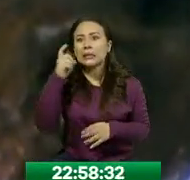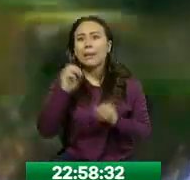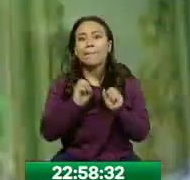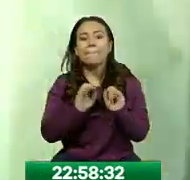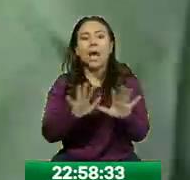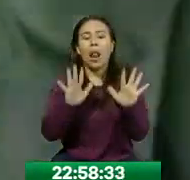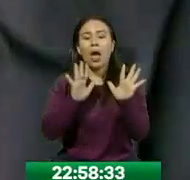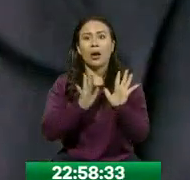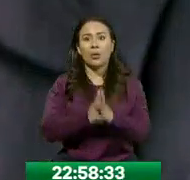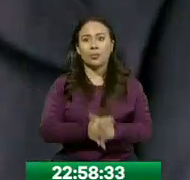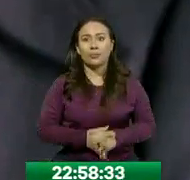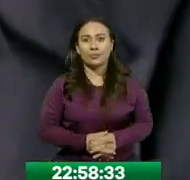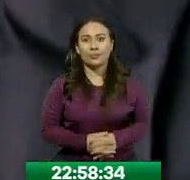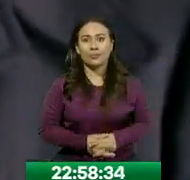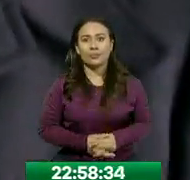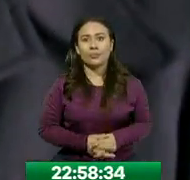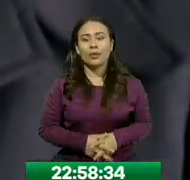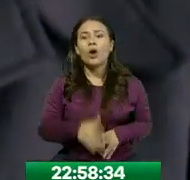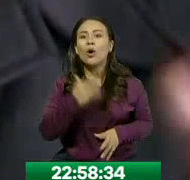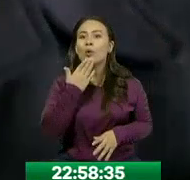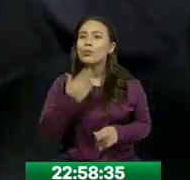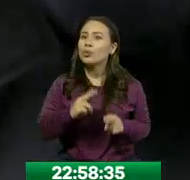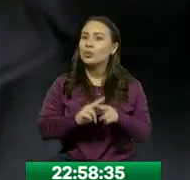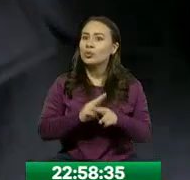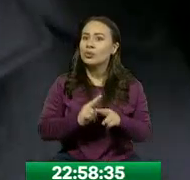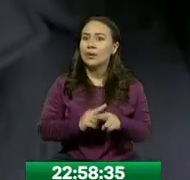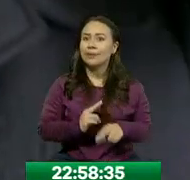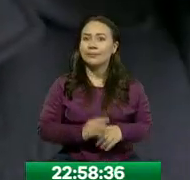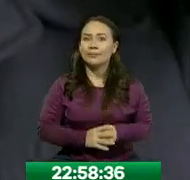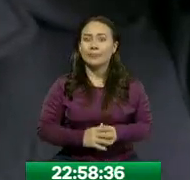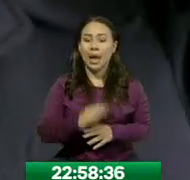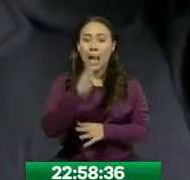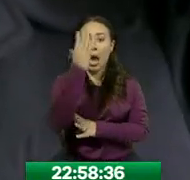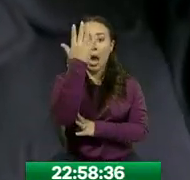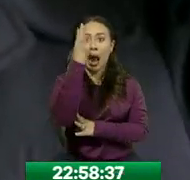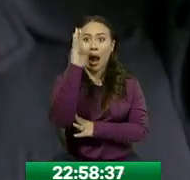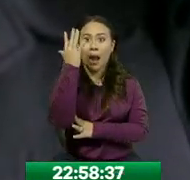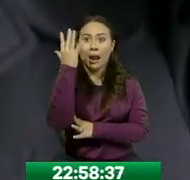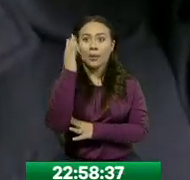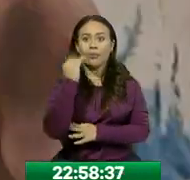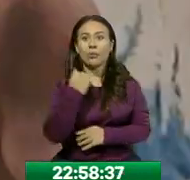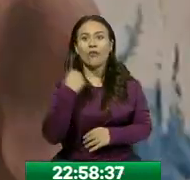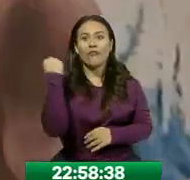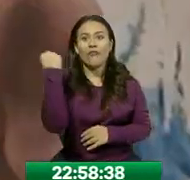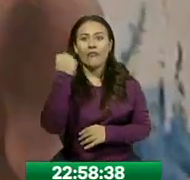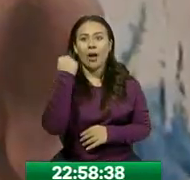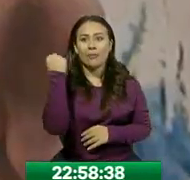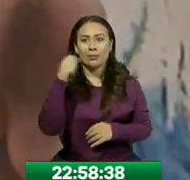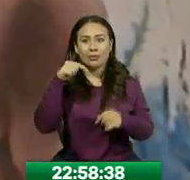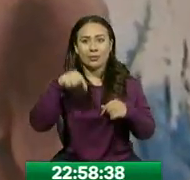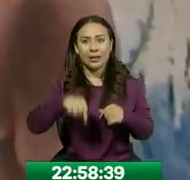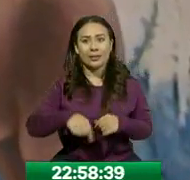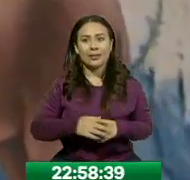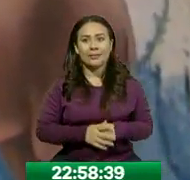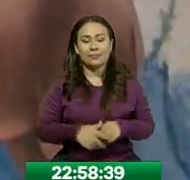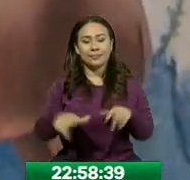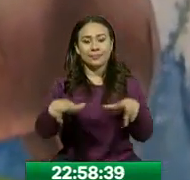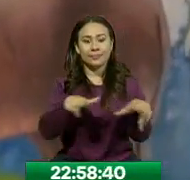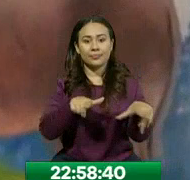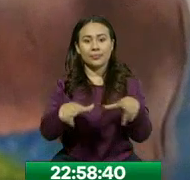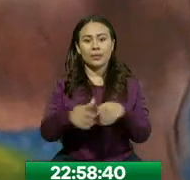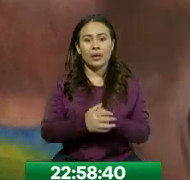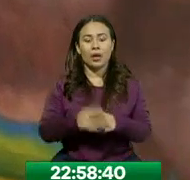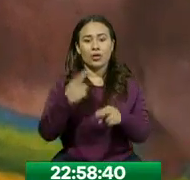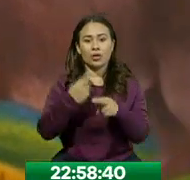de su parte. Utilizando sobre todo un árbol famoso aquí en la región que